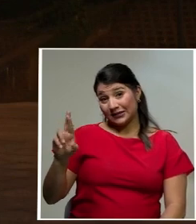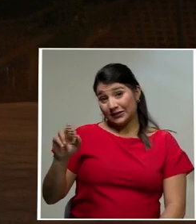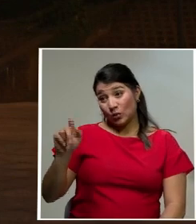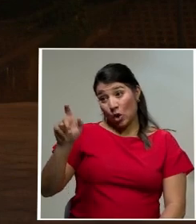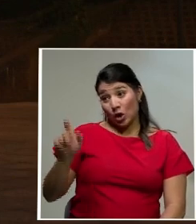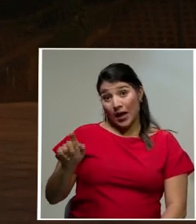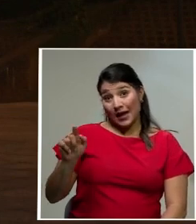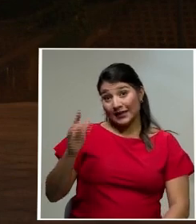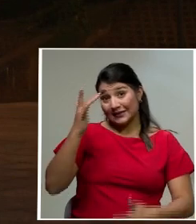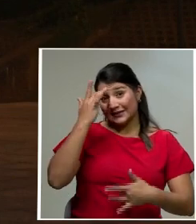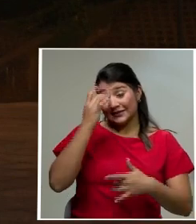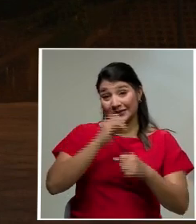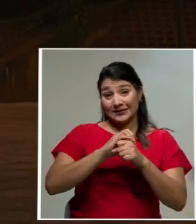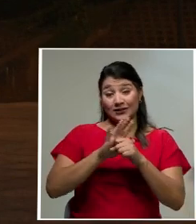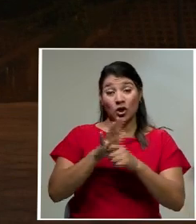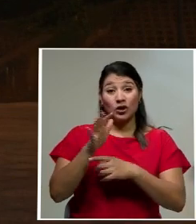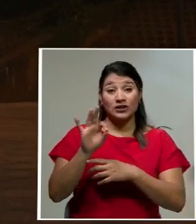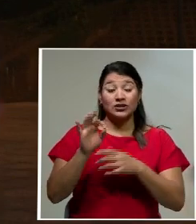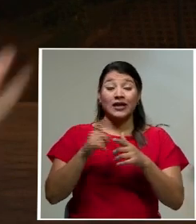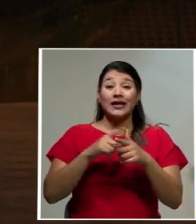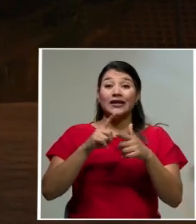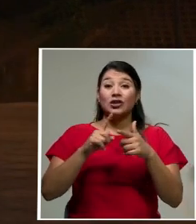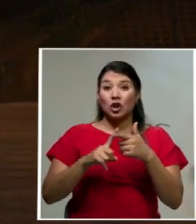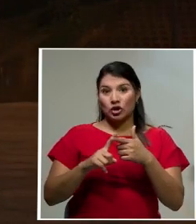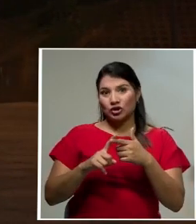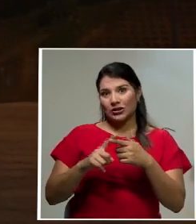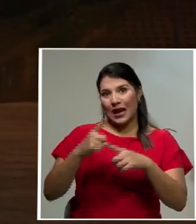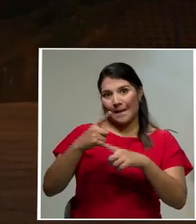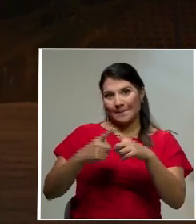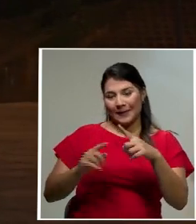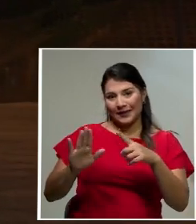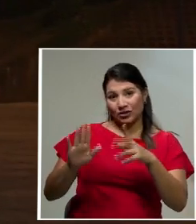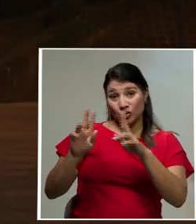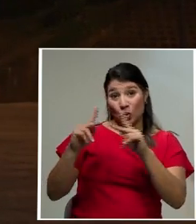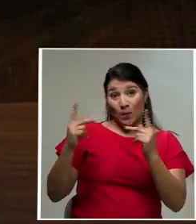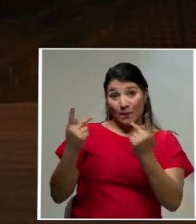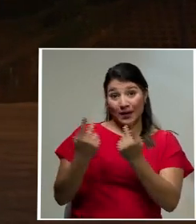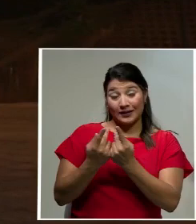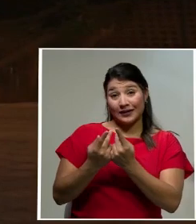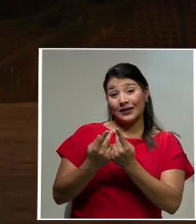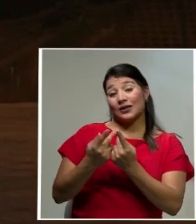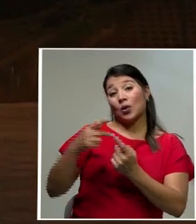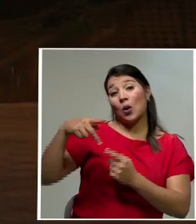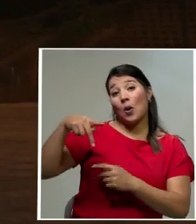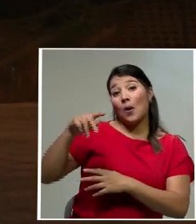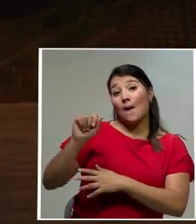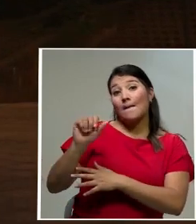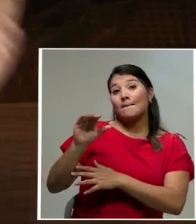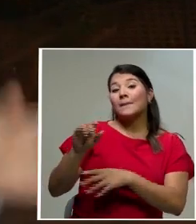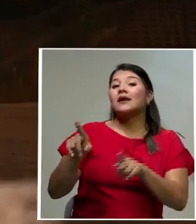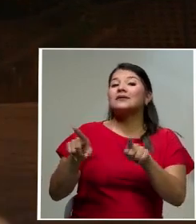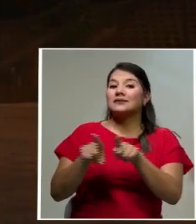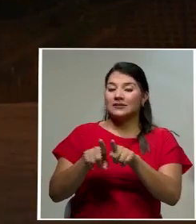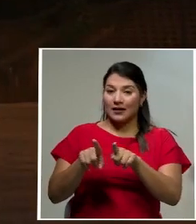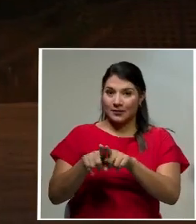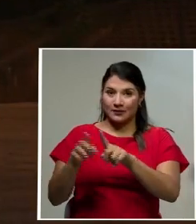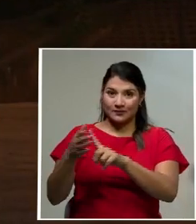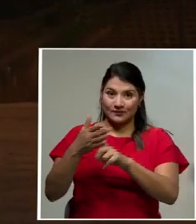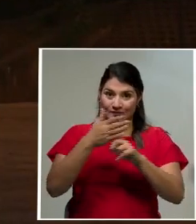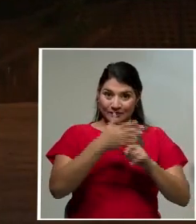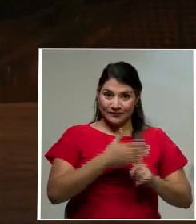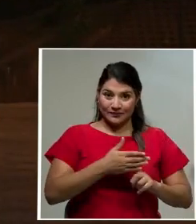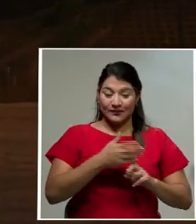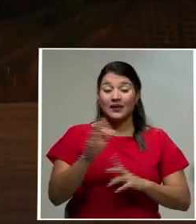COVID-19 y esto hizo que pues la mitad de la fracción del Partido Acción Ciudadana también tuviese que ser aislada.